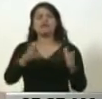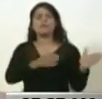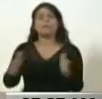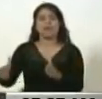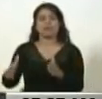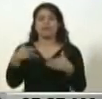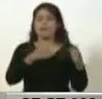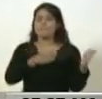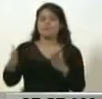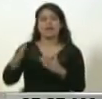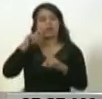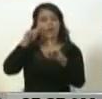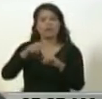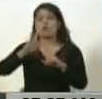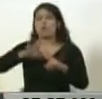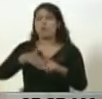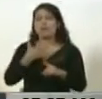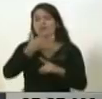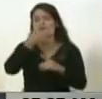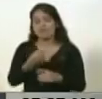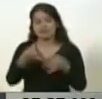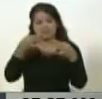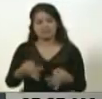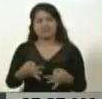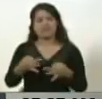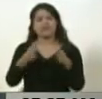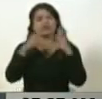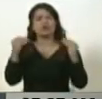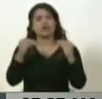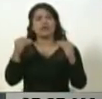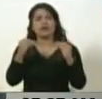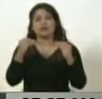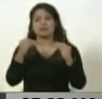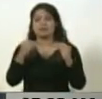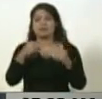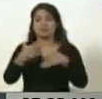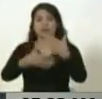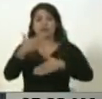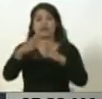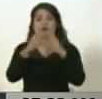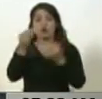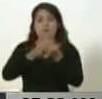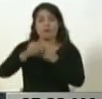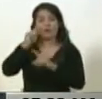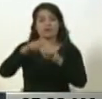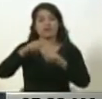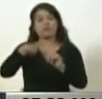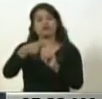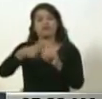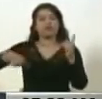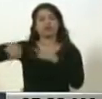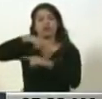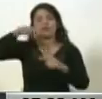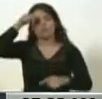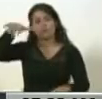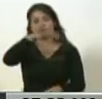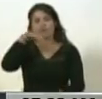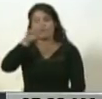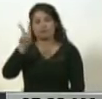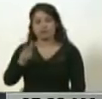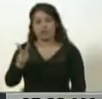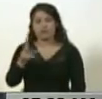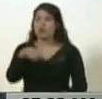direccionado con la intención de lograr esa recuperación económica que favorece a toda la población venezolana, no solamente